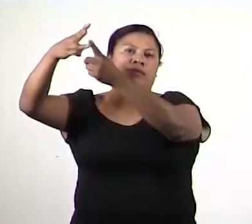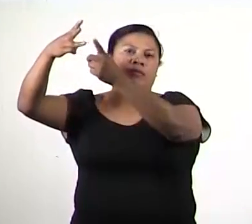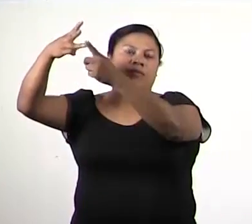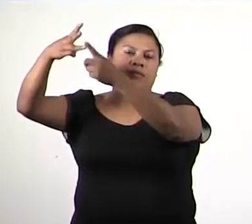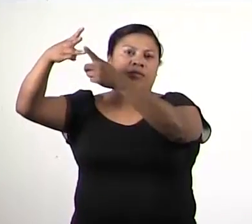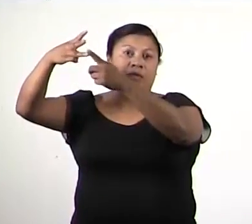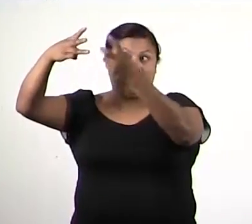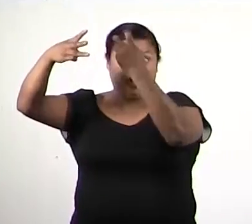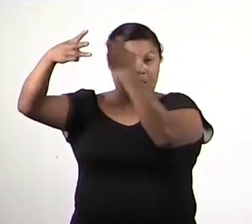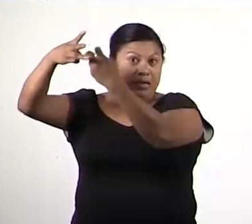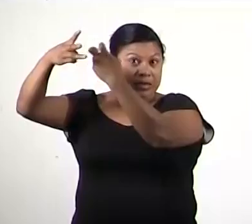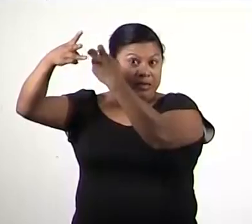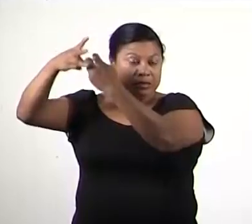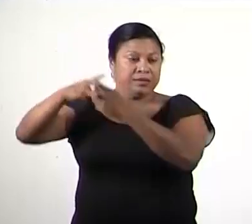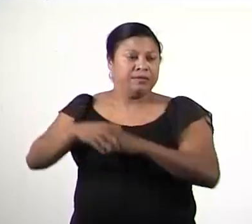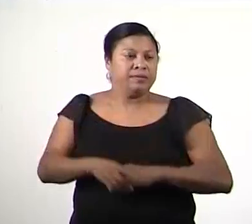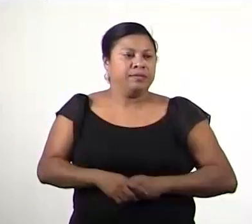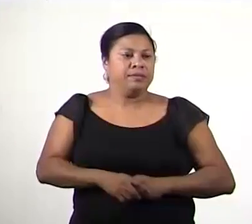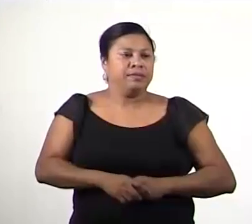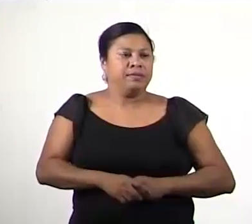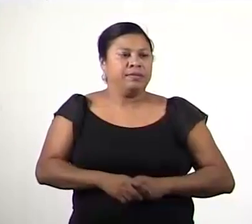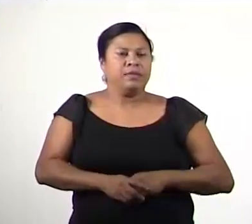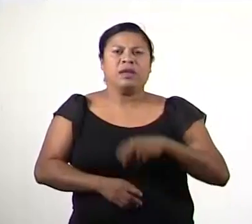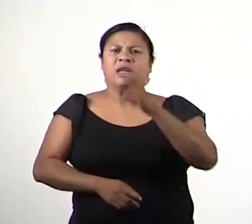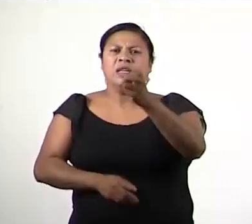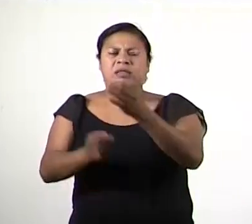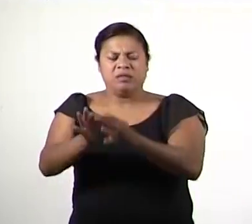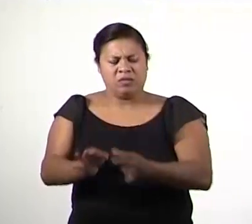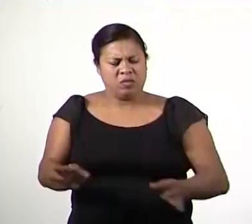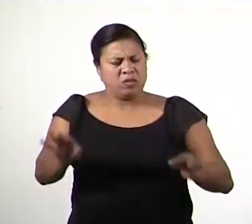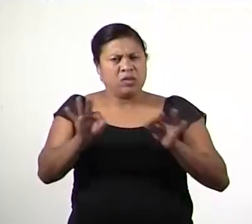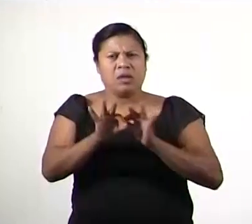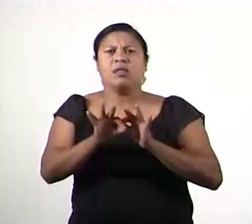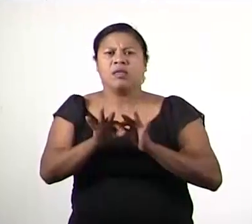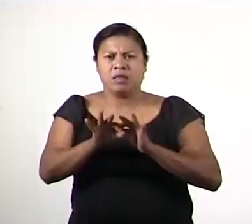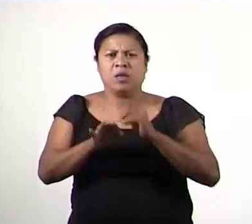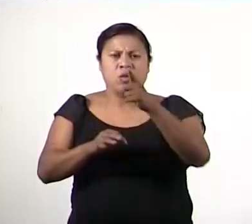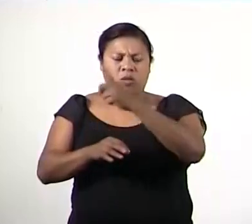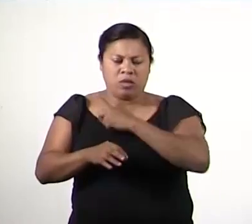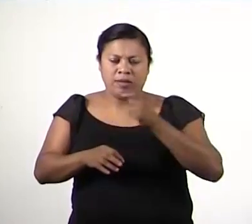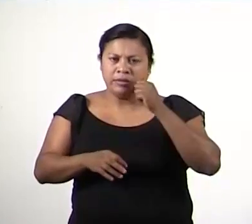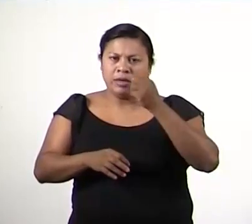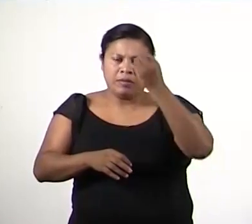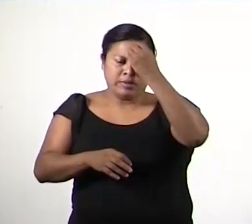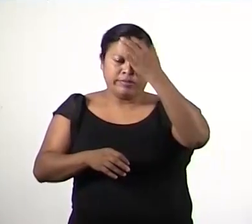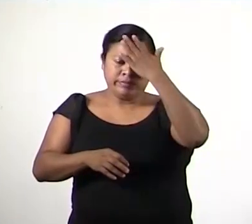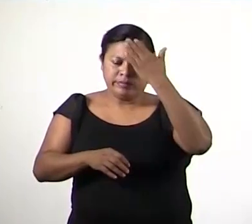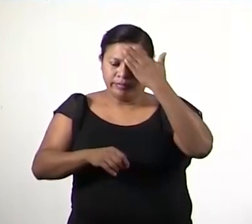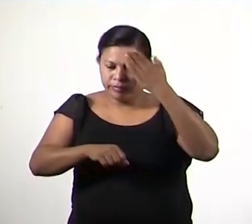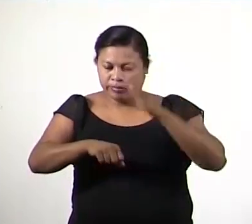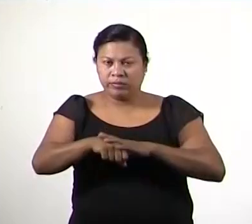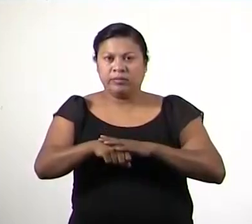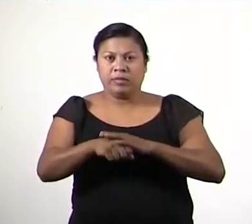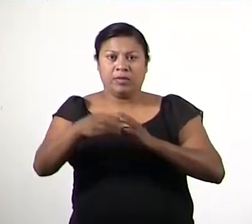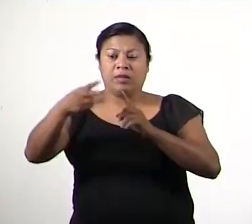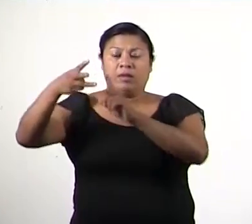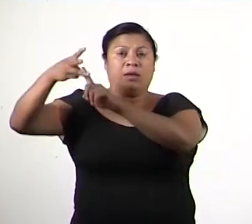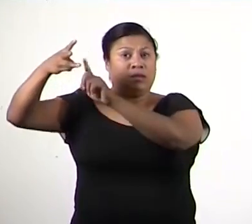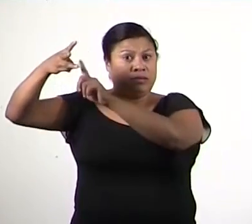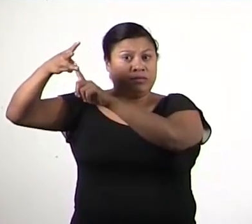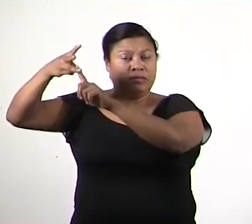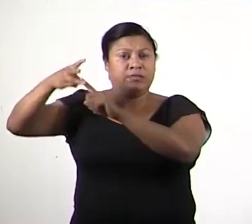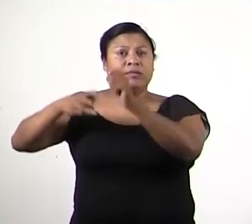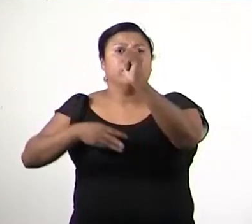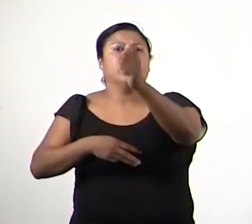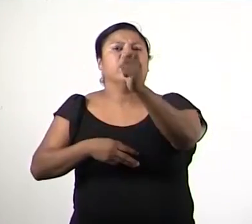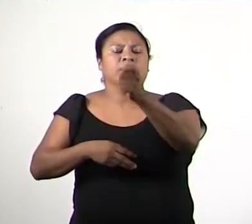Este paso es muy importante que tú lo tomes en cuenta. El tercer paso